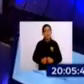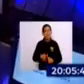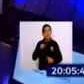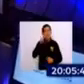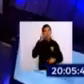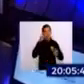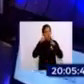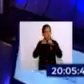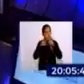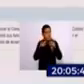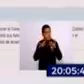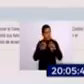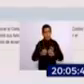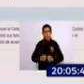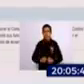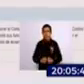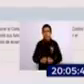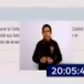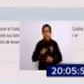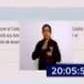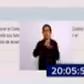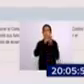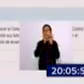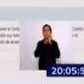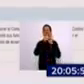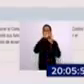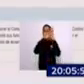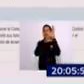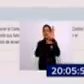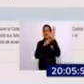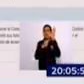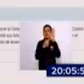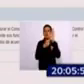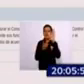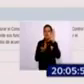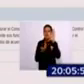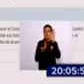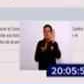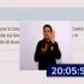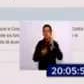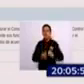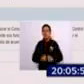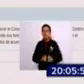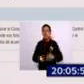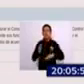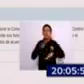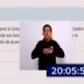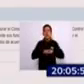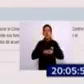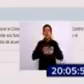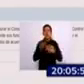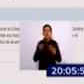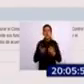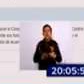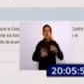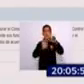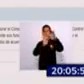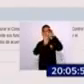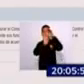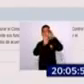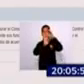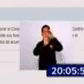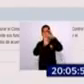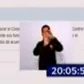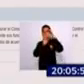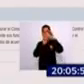¿Está usted de acuerdo con enmendar la Constitución de la República del Ecuador para reestructurar el Consejo